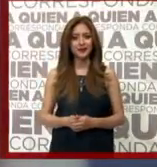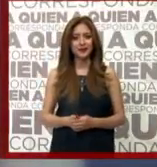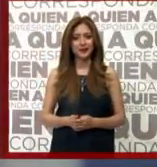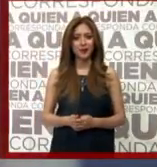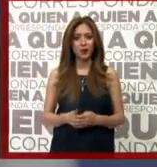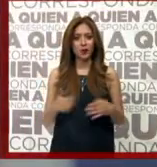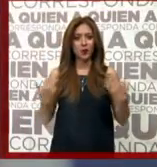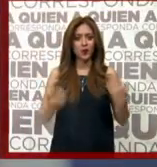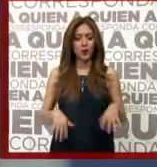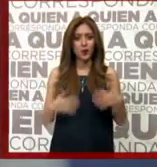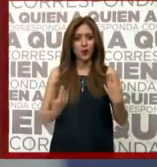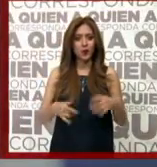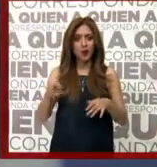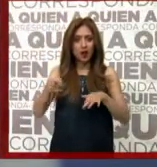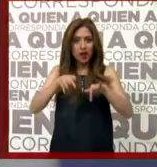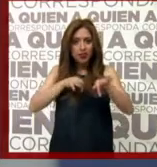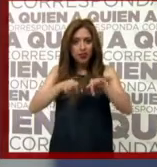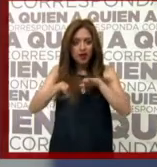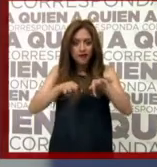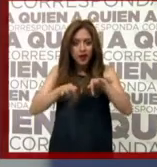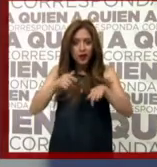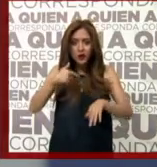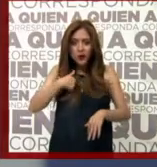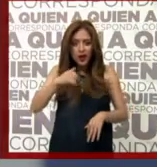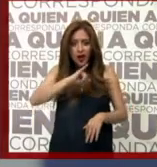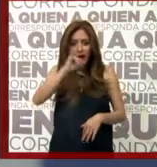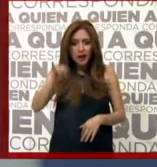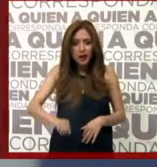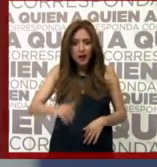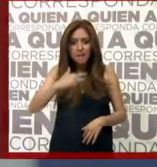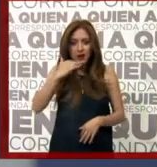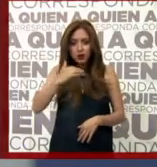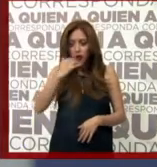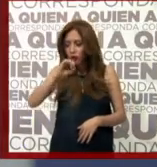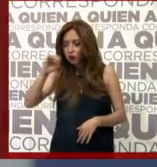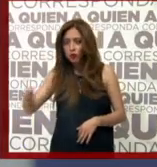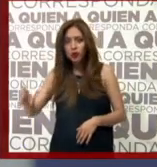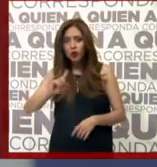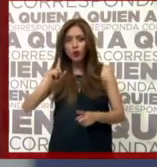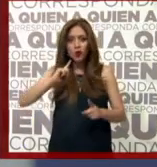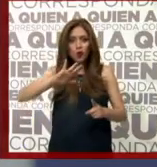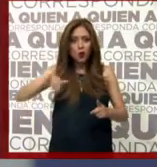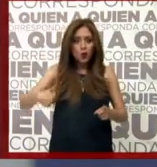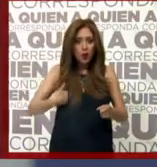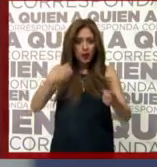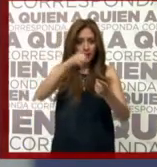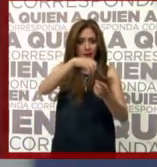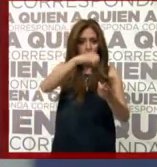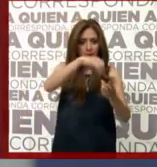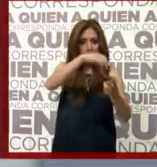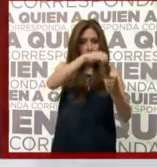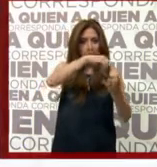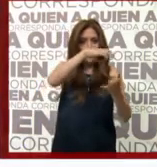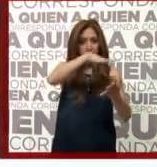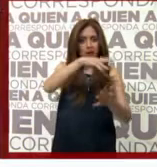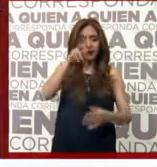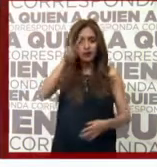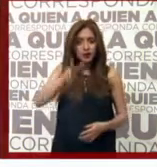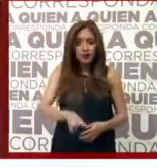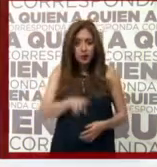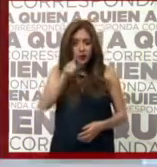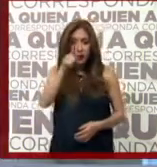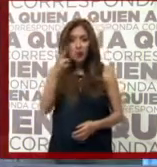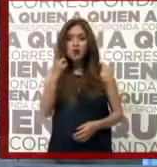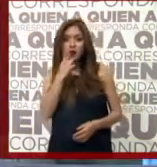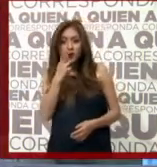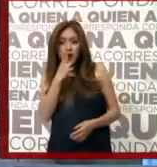¡Wow! ¡Qué trabajo! No vuelvo a tirar un encendedor, se los voy a guardar todos. Así es, y es precisamente lo que le decía, y usted fuma,